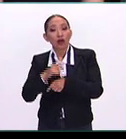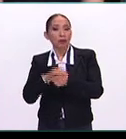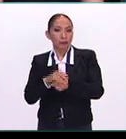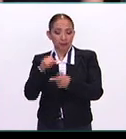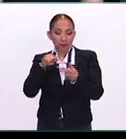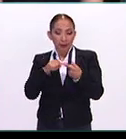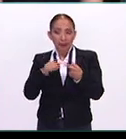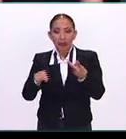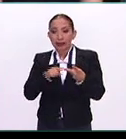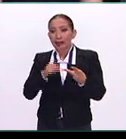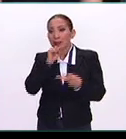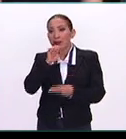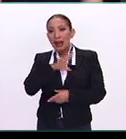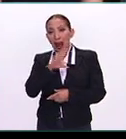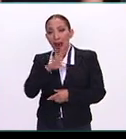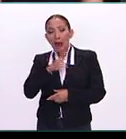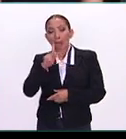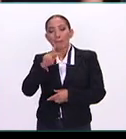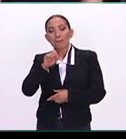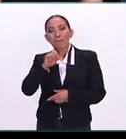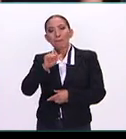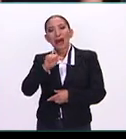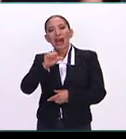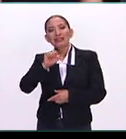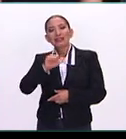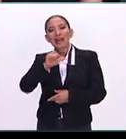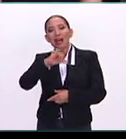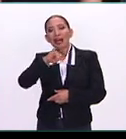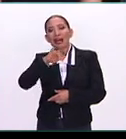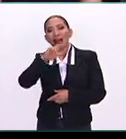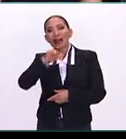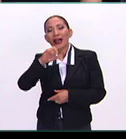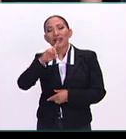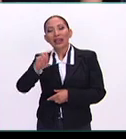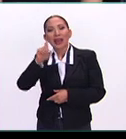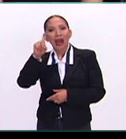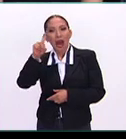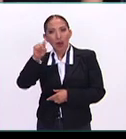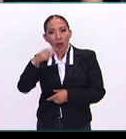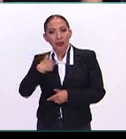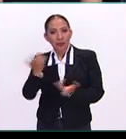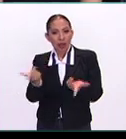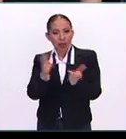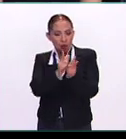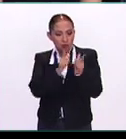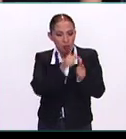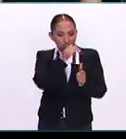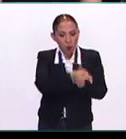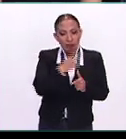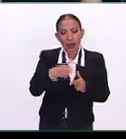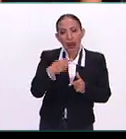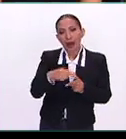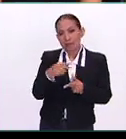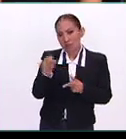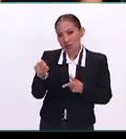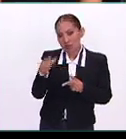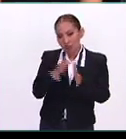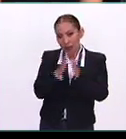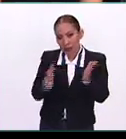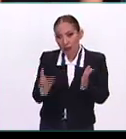Caído. Pasajera de Agua, que está en esta obra que reúne el colectivo La Raíz Invertida, que se llama Pasajera de